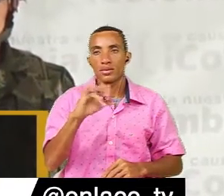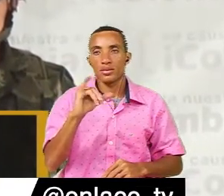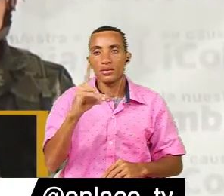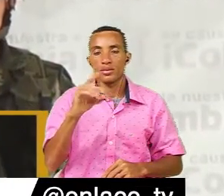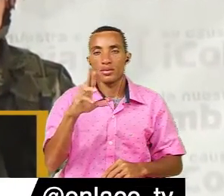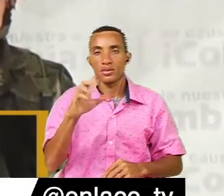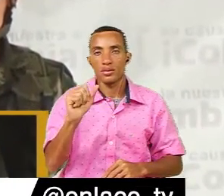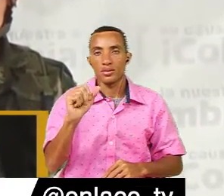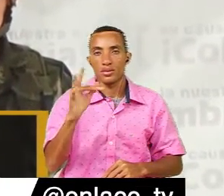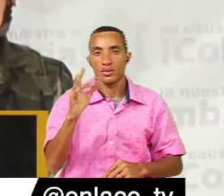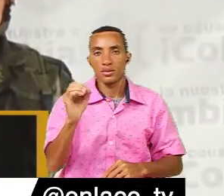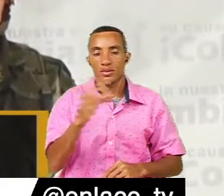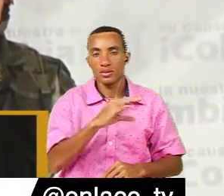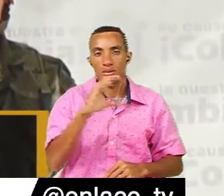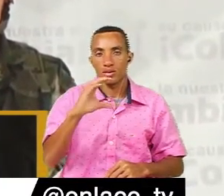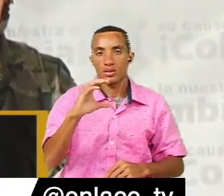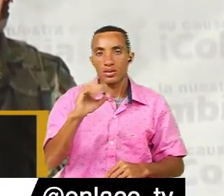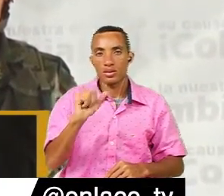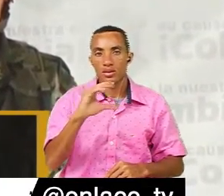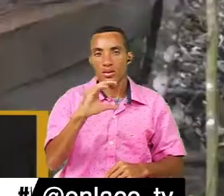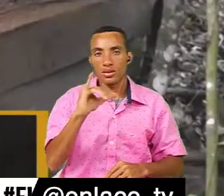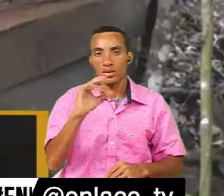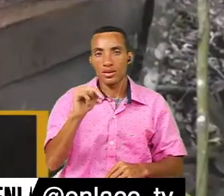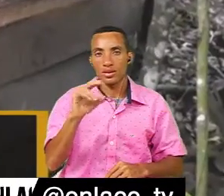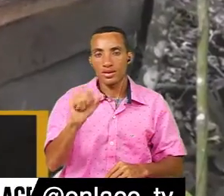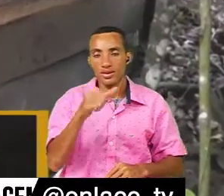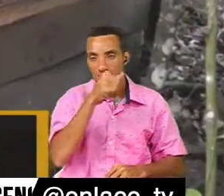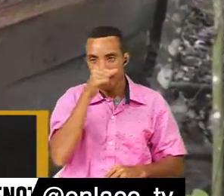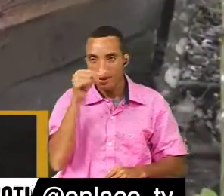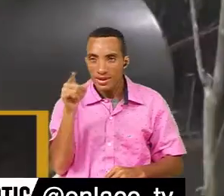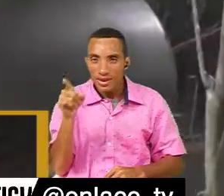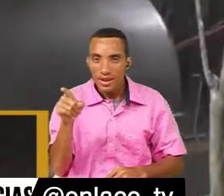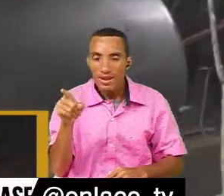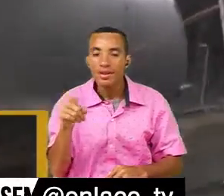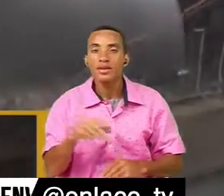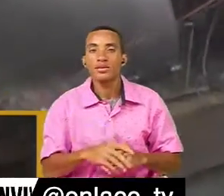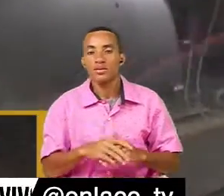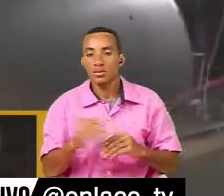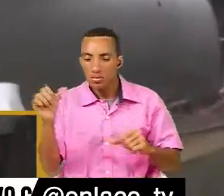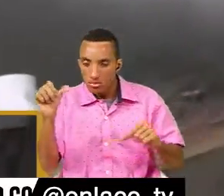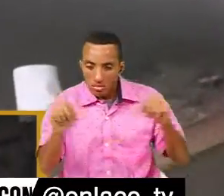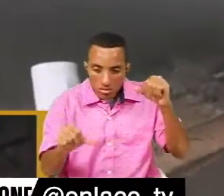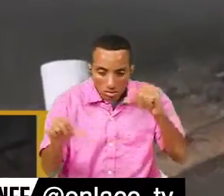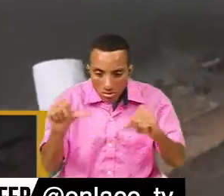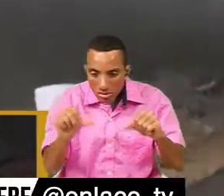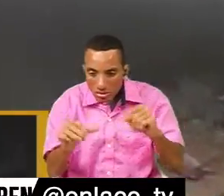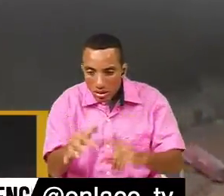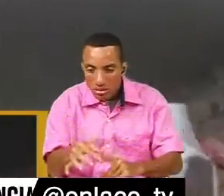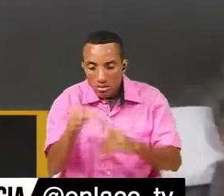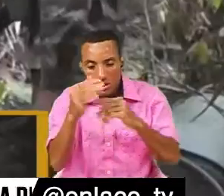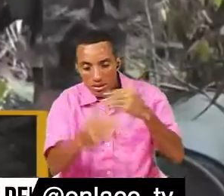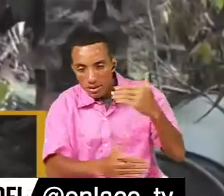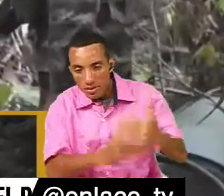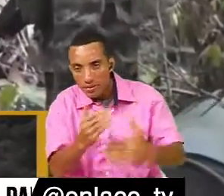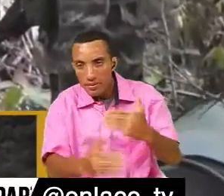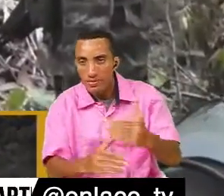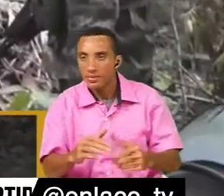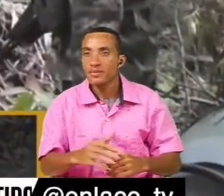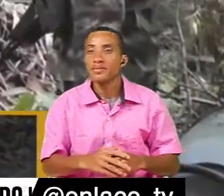una sustancia que lleva pues un proceso especial de